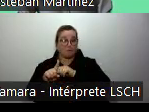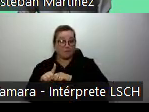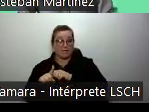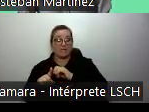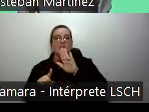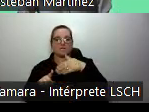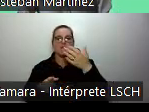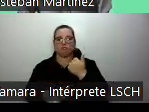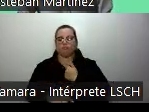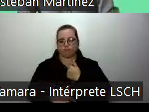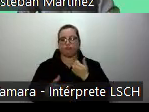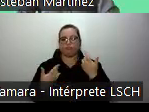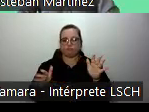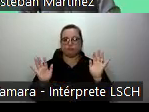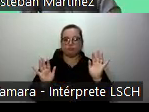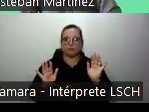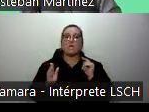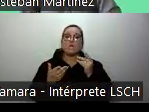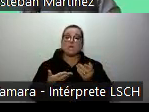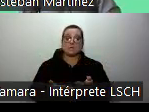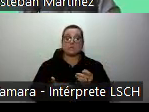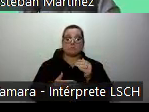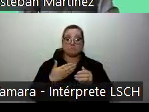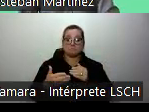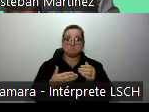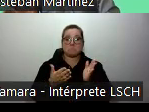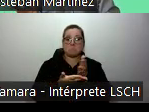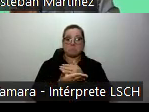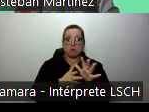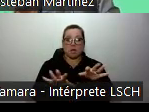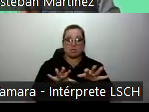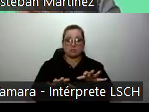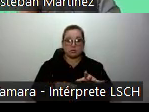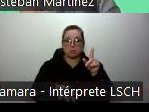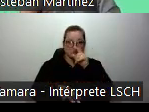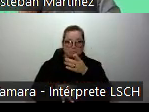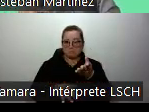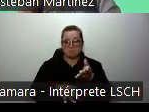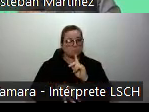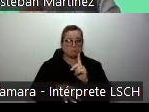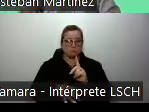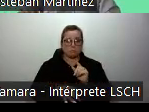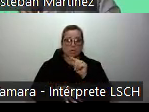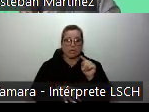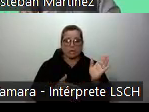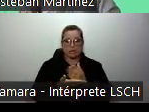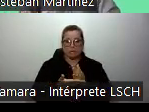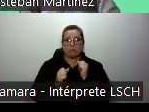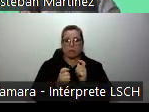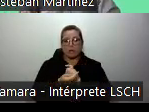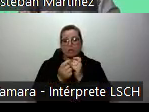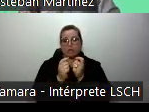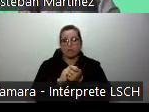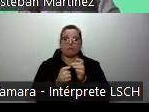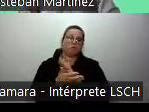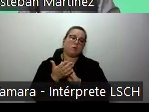cumplir ya y así es como se va generando un plan de acción no es más complejo que esto este plan de acción puede ir cambiando Por ejemplo si te das